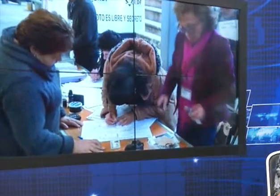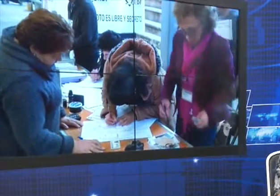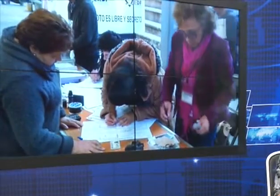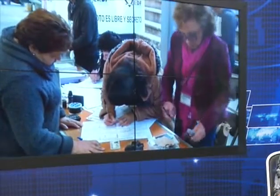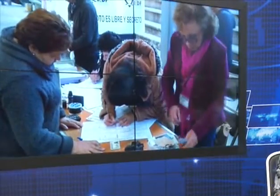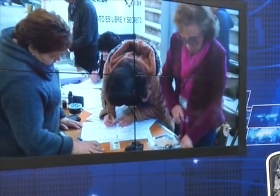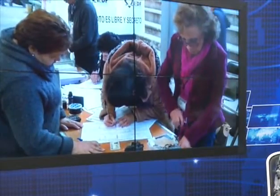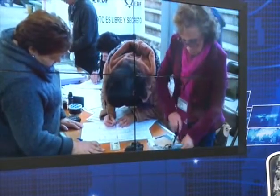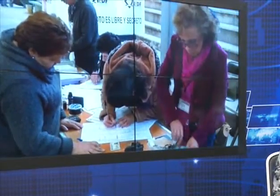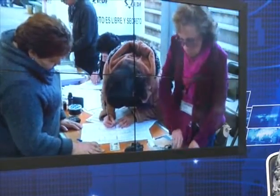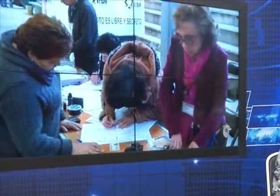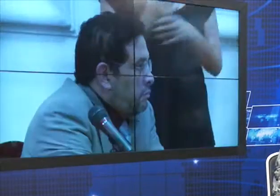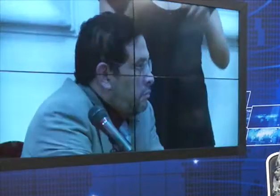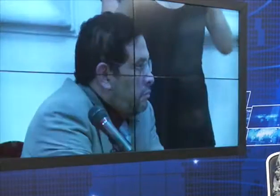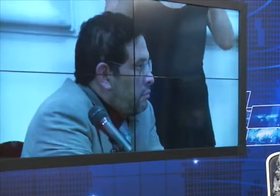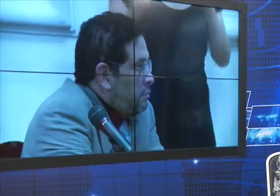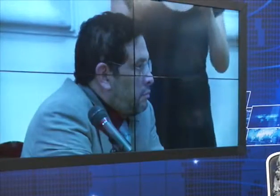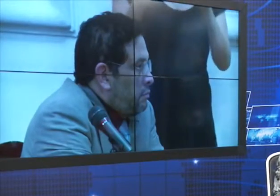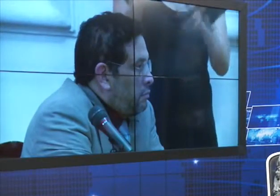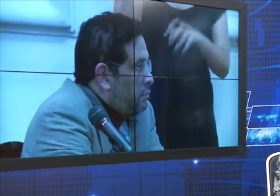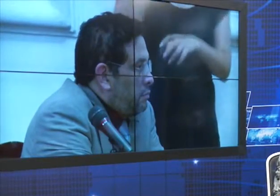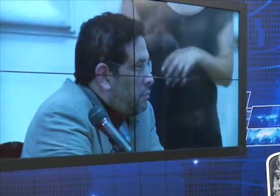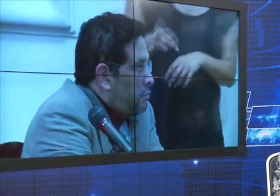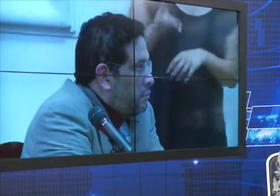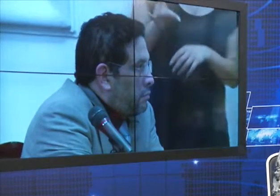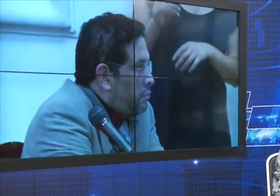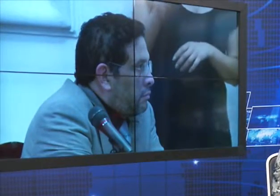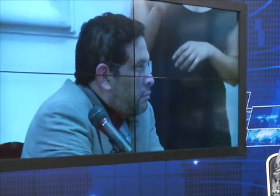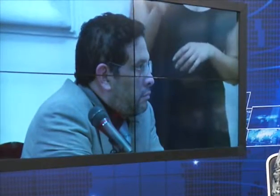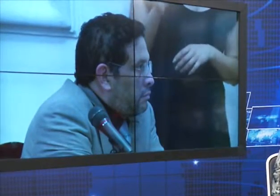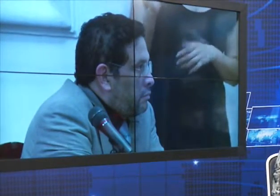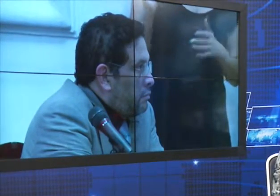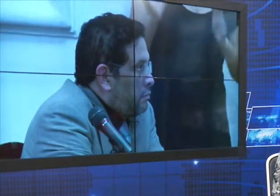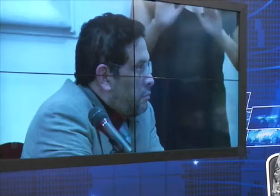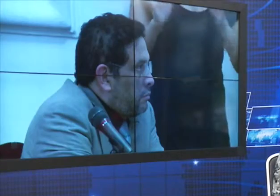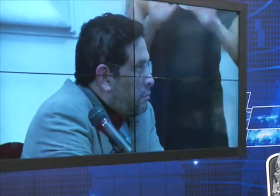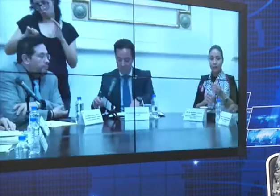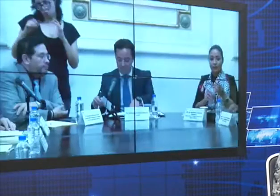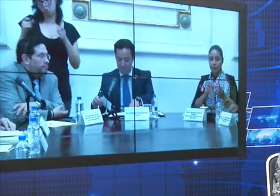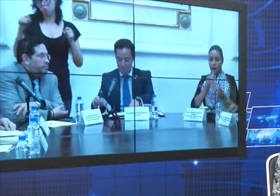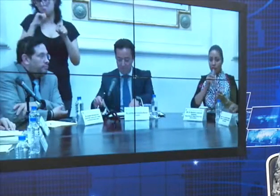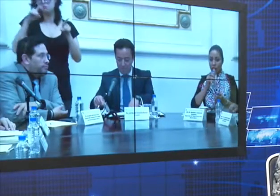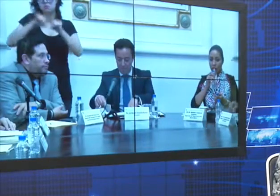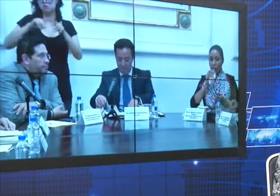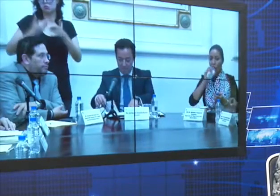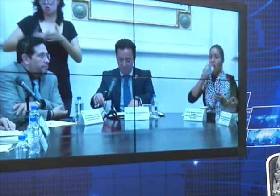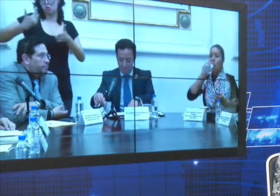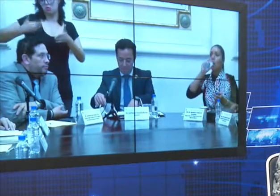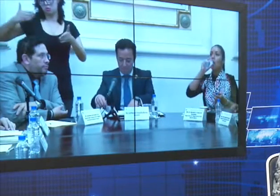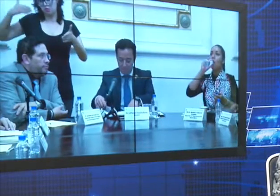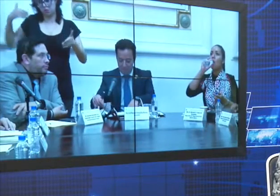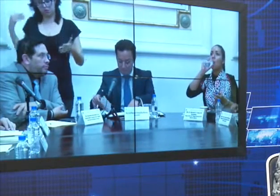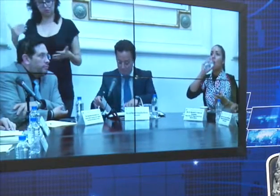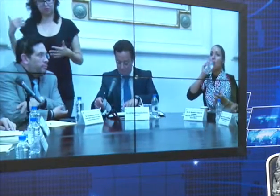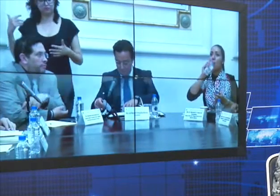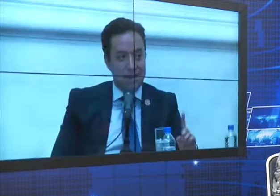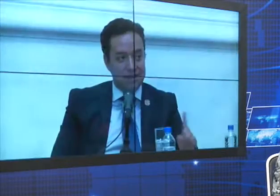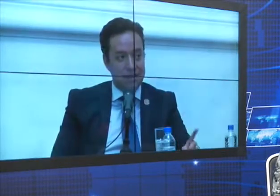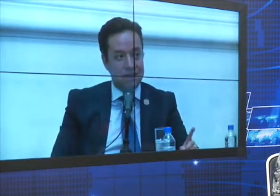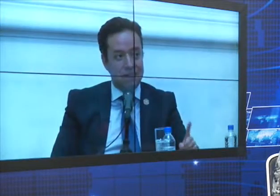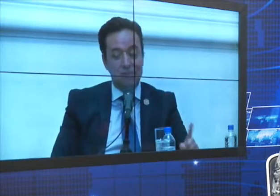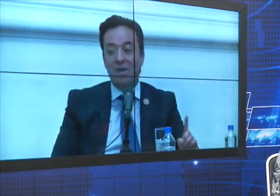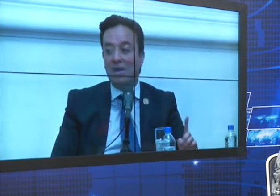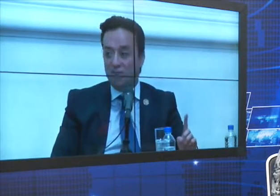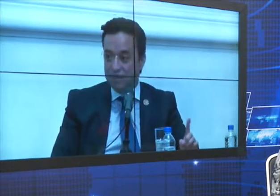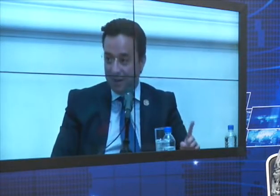Y magistrados locales entregaron una serie de propuestas a diputados locales con la finalidad de que éstas sean incluidas en la elaboración de leyes secundarias relativas